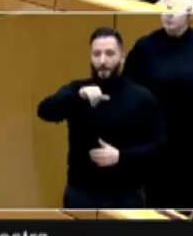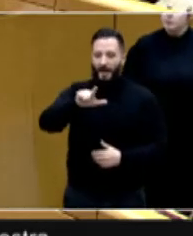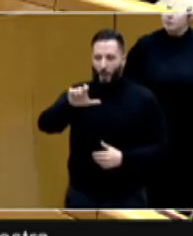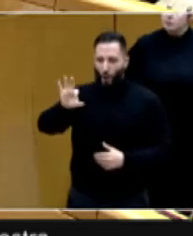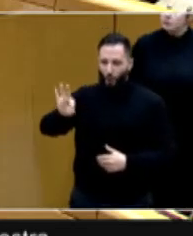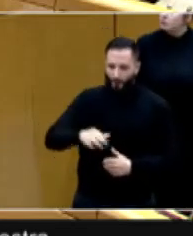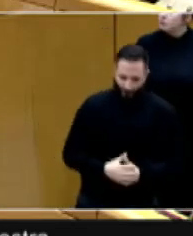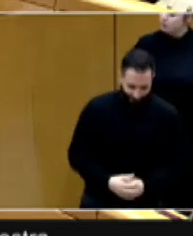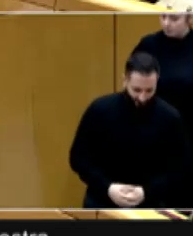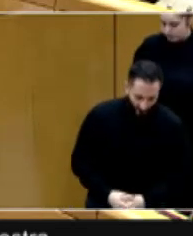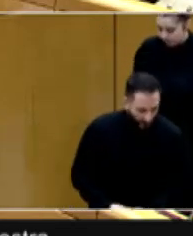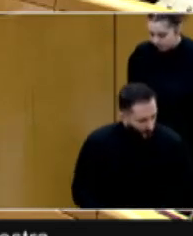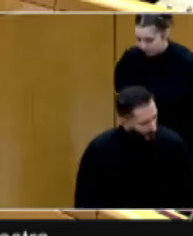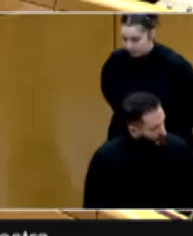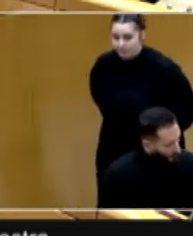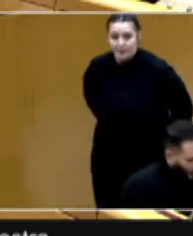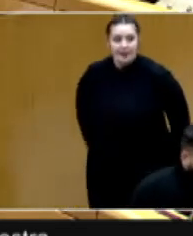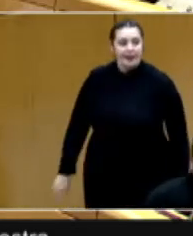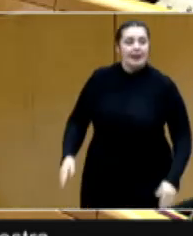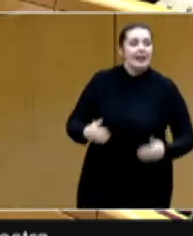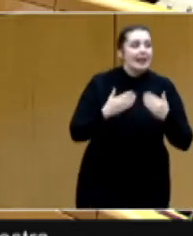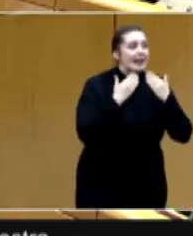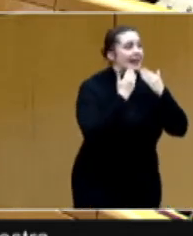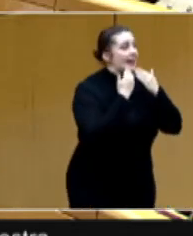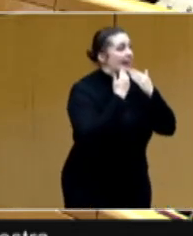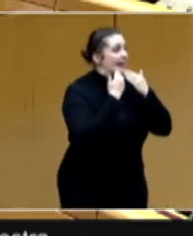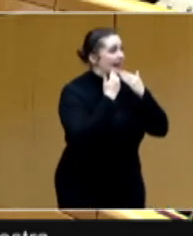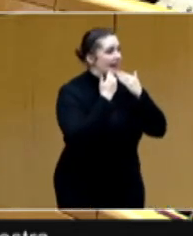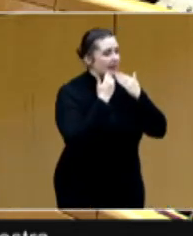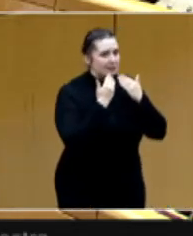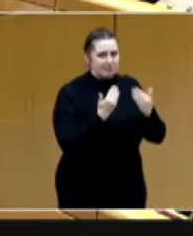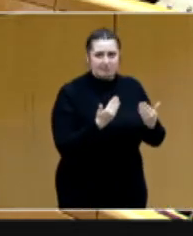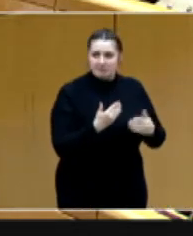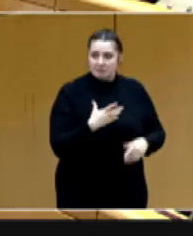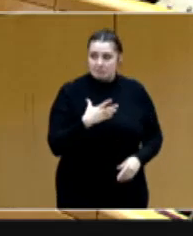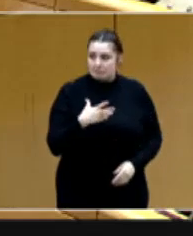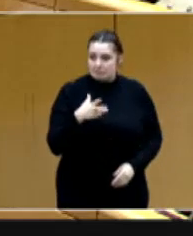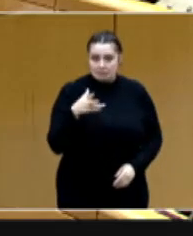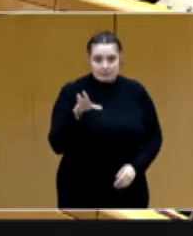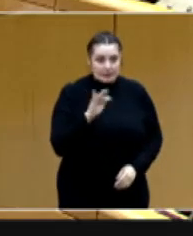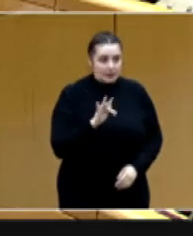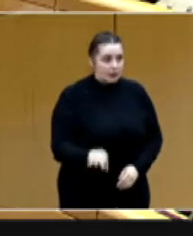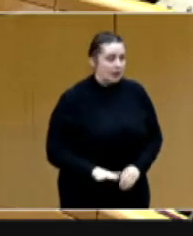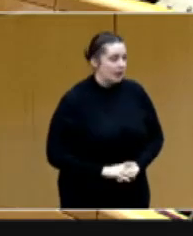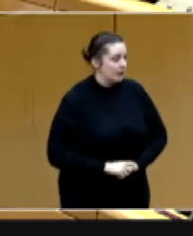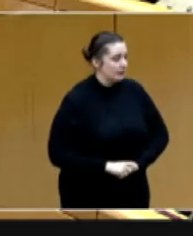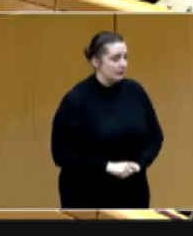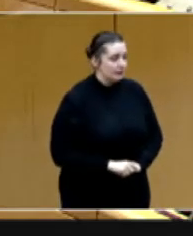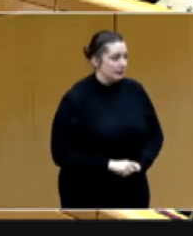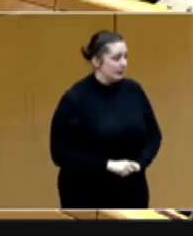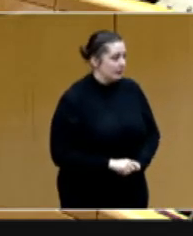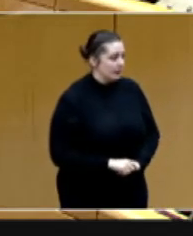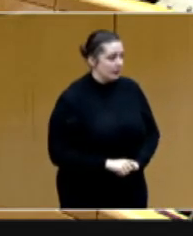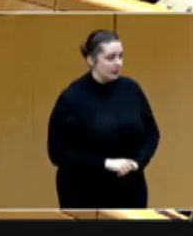gracias almudena no los vascos abaste a base de cortar troncos y levantar piedras este tipo de gestiones nos parecen fáciles también